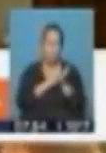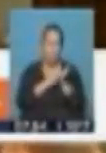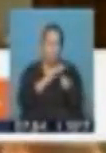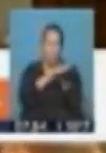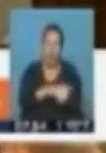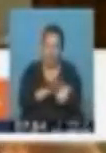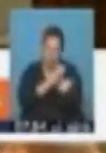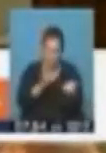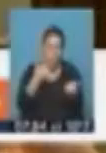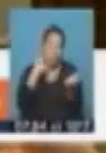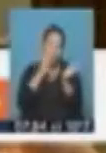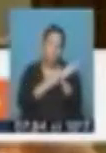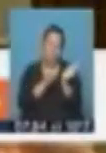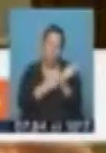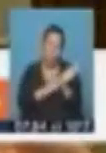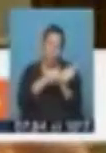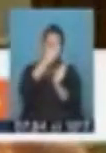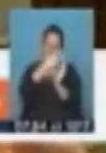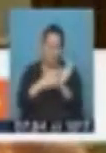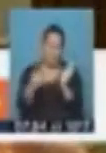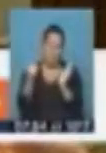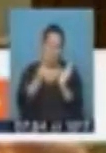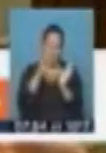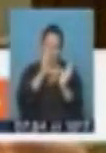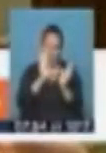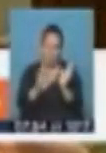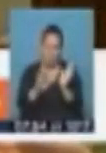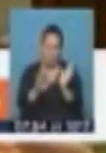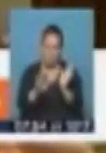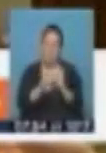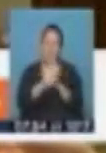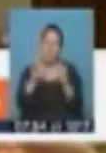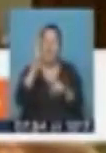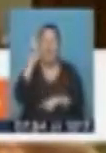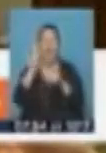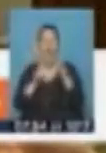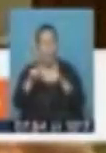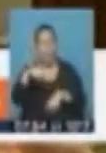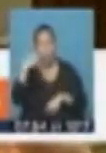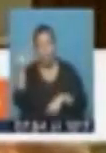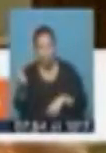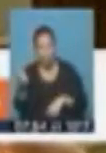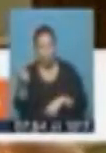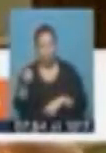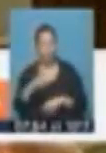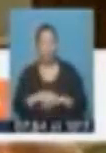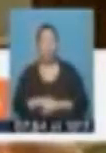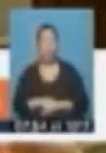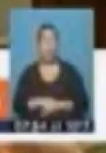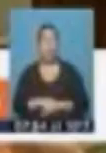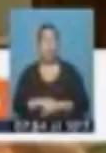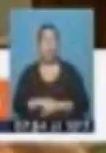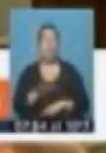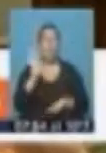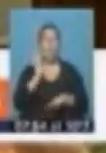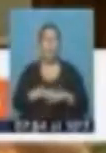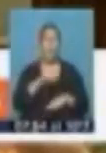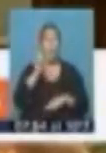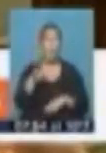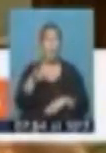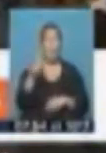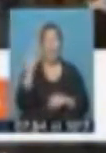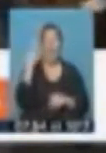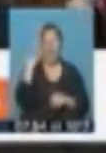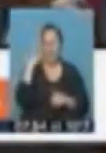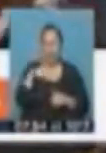se acompañó documentación que demostraba que esto no era así. En otros casos, la imputación era de ayer